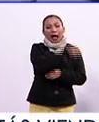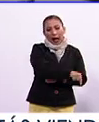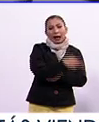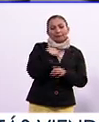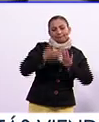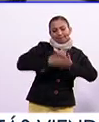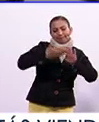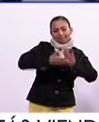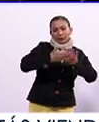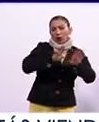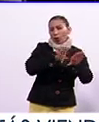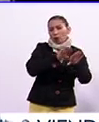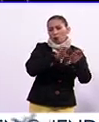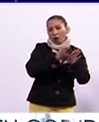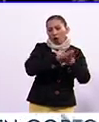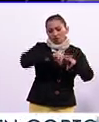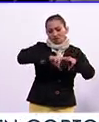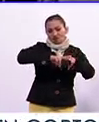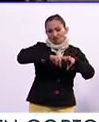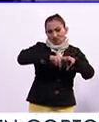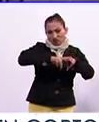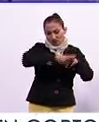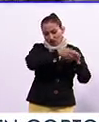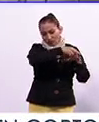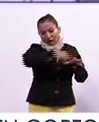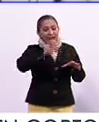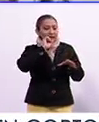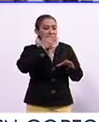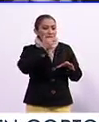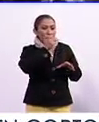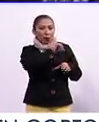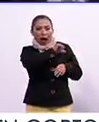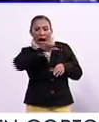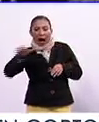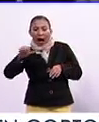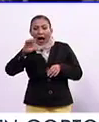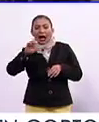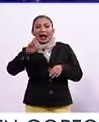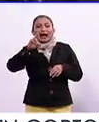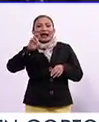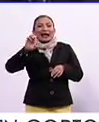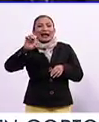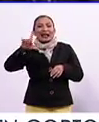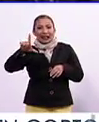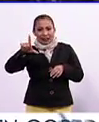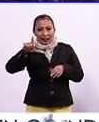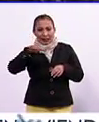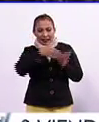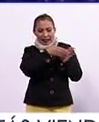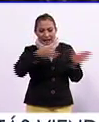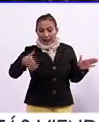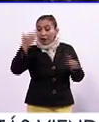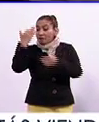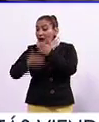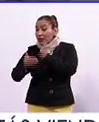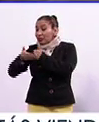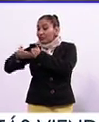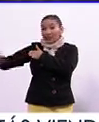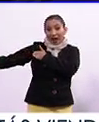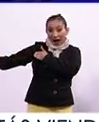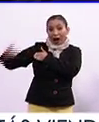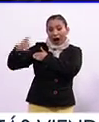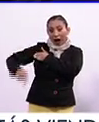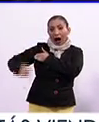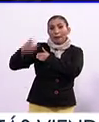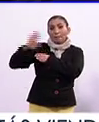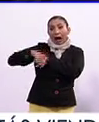logró construir con vía ferrocarril desde Chihuahua hasta Krill. O sea, la parte que no se construyó en aquella época